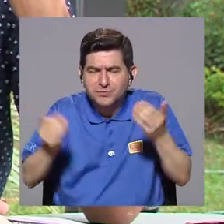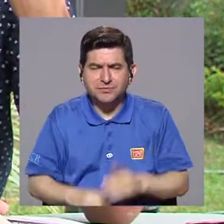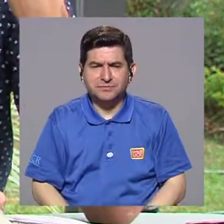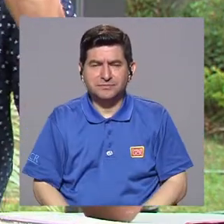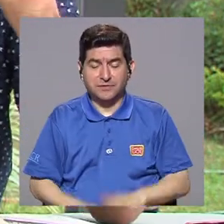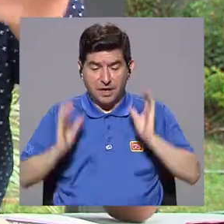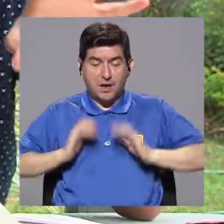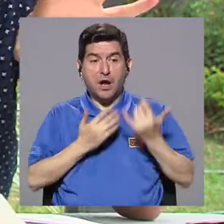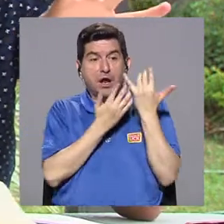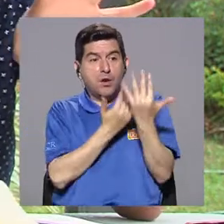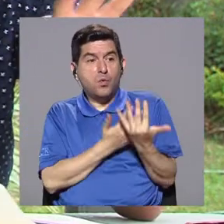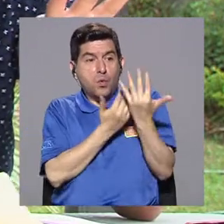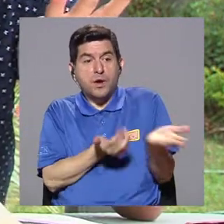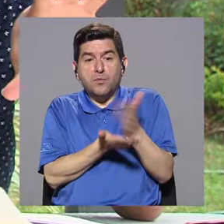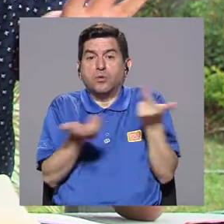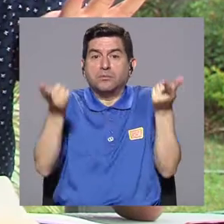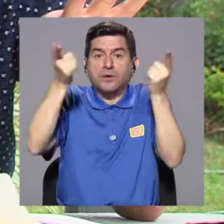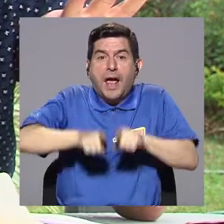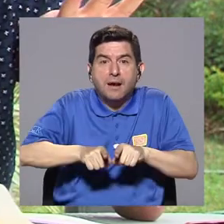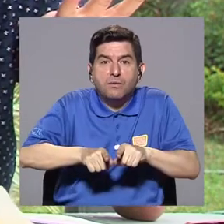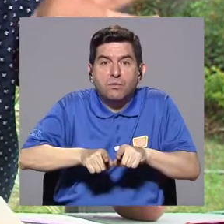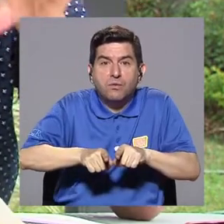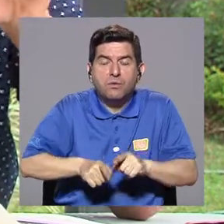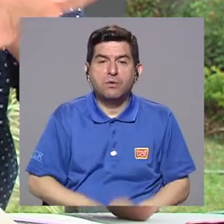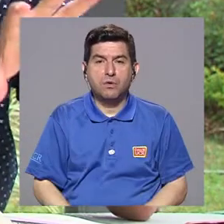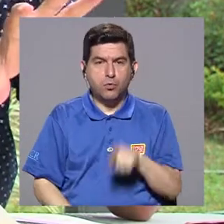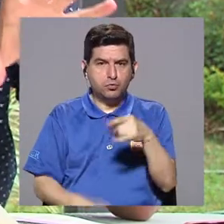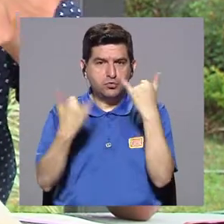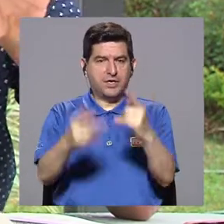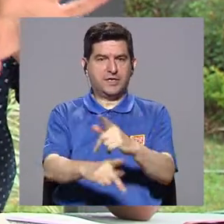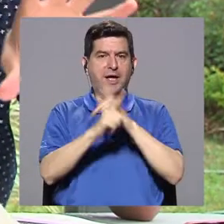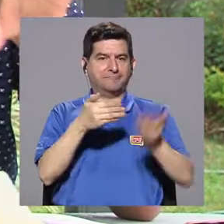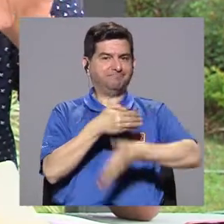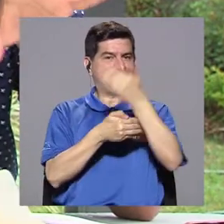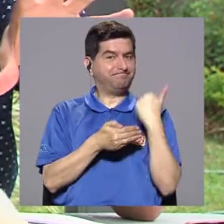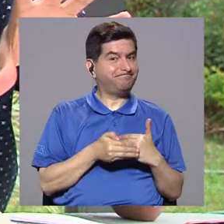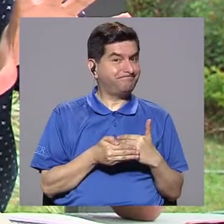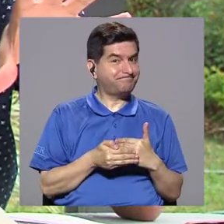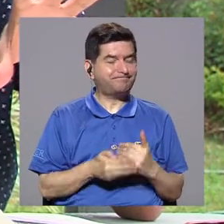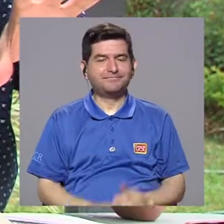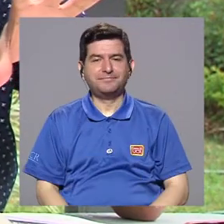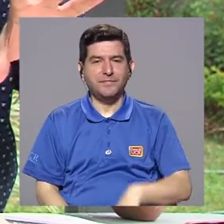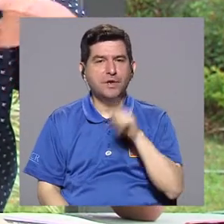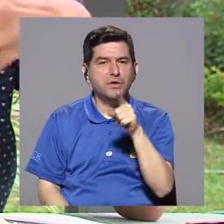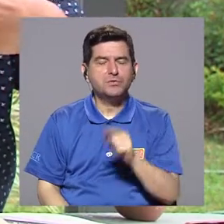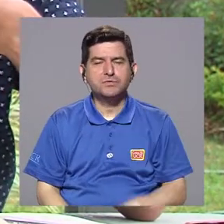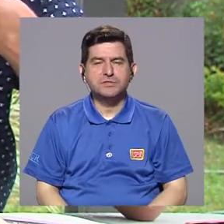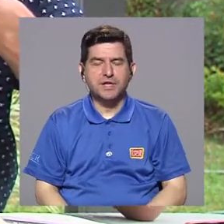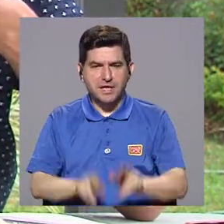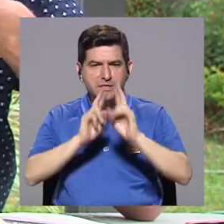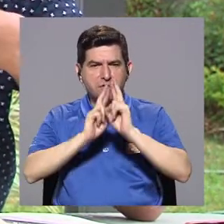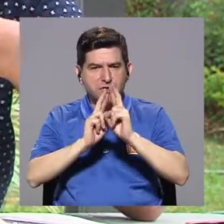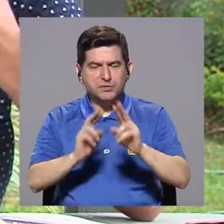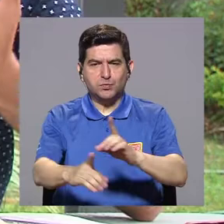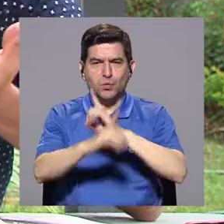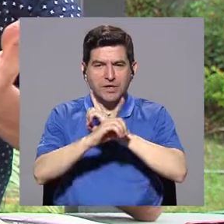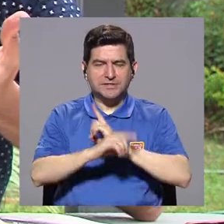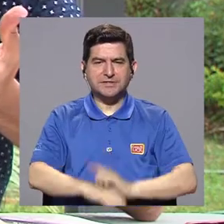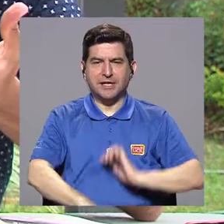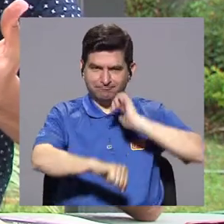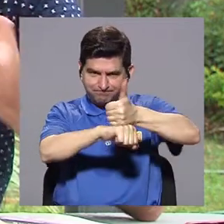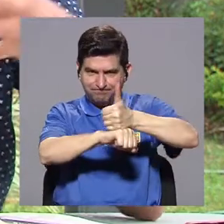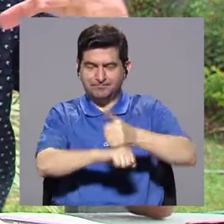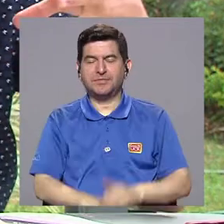están? Están en el cuerpo esperando que llegue algo. O sea, que llegue algo para lo que usted protegió antes y para lo que usted despertó una respuesta